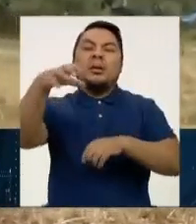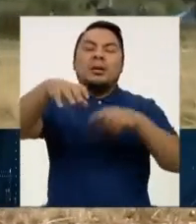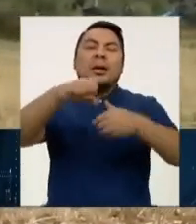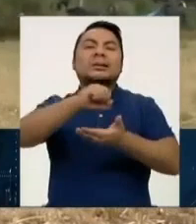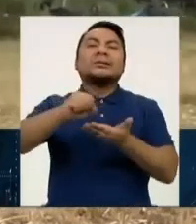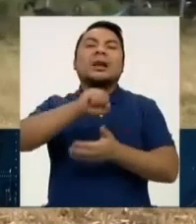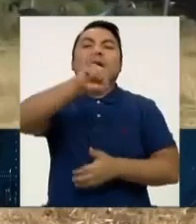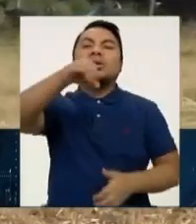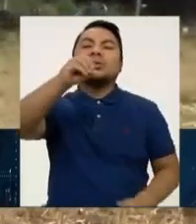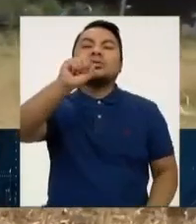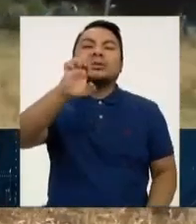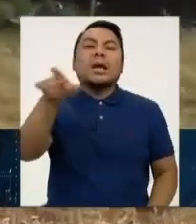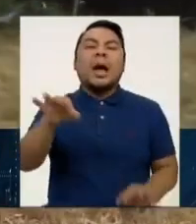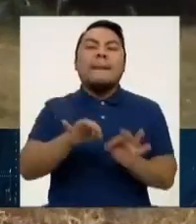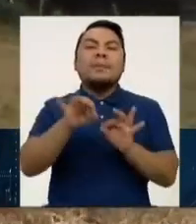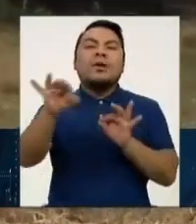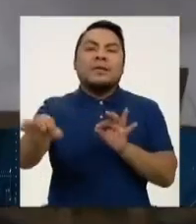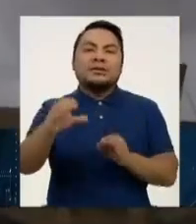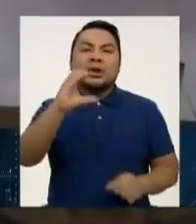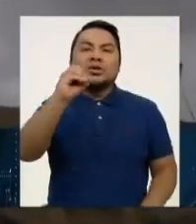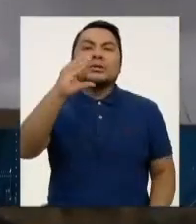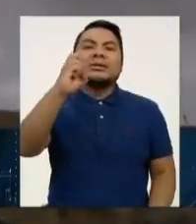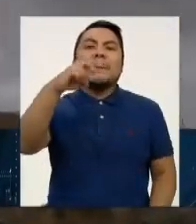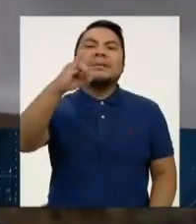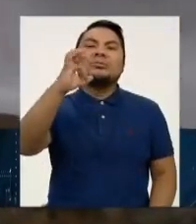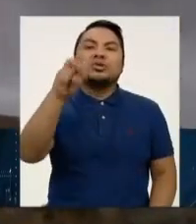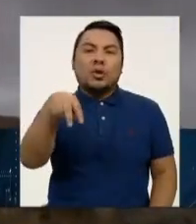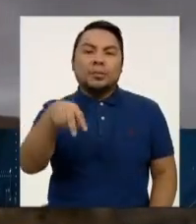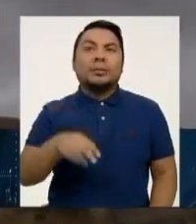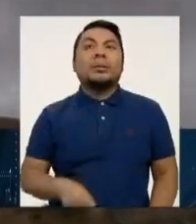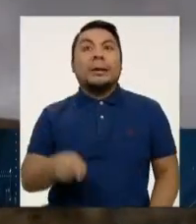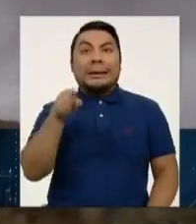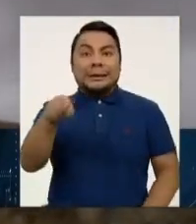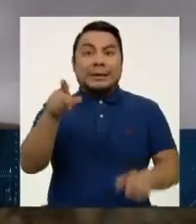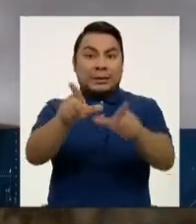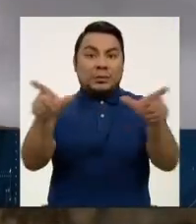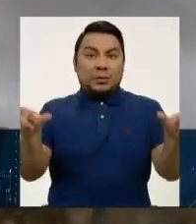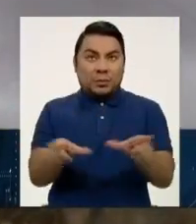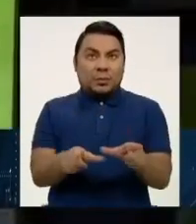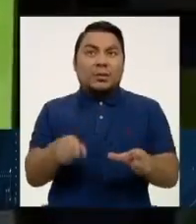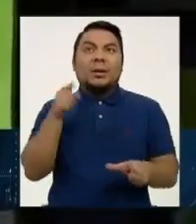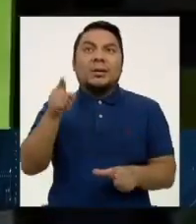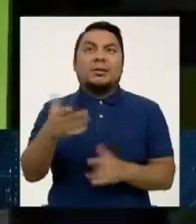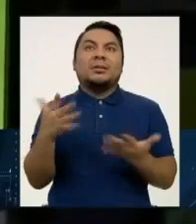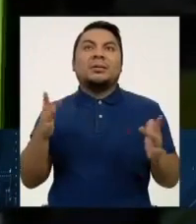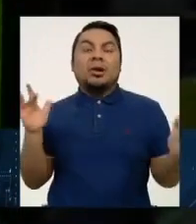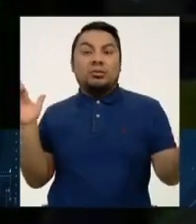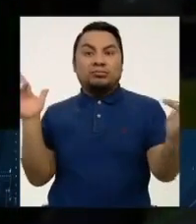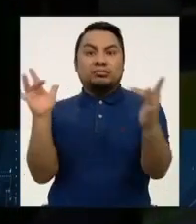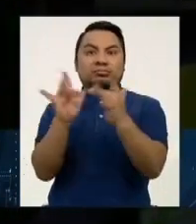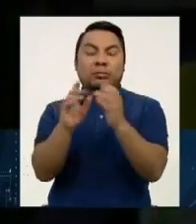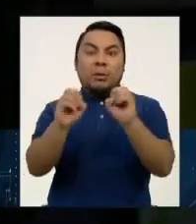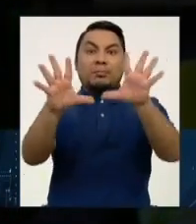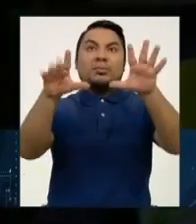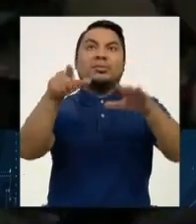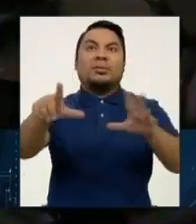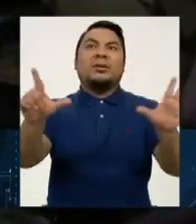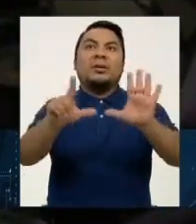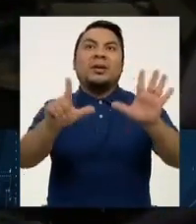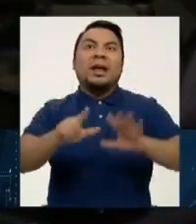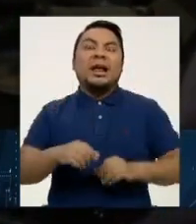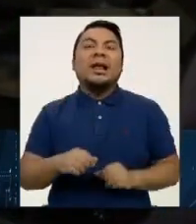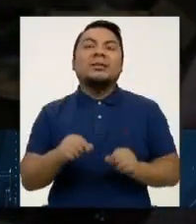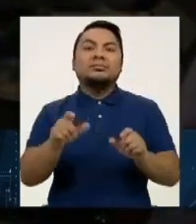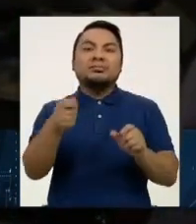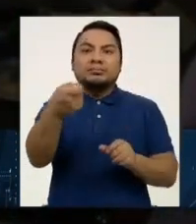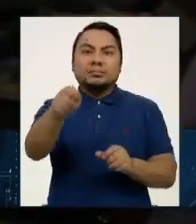San José de Quero, provincia de Concepción. A este lugar llega con gran nitidez la señal de TV Perú. Y es por ello